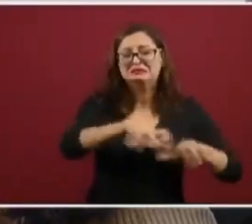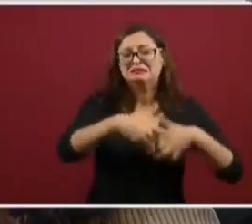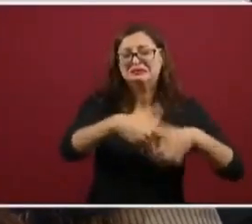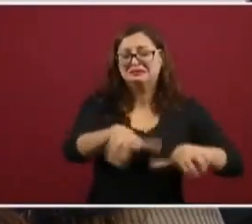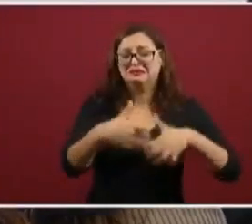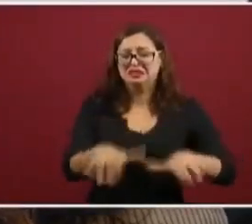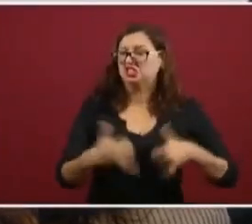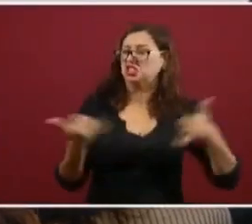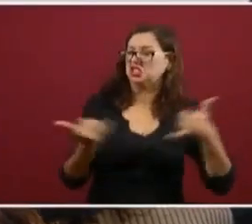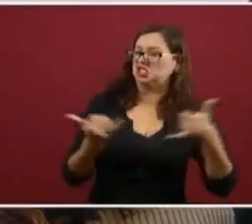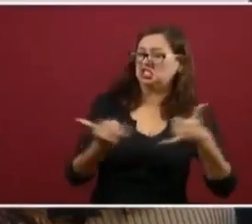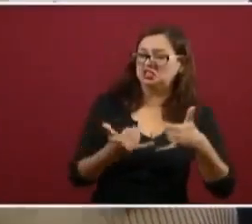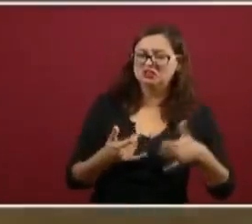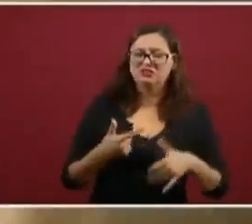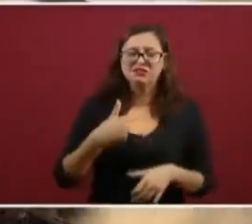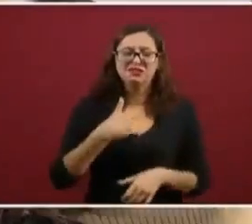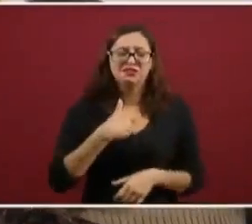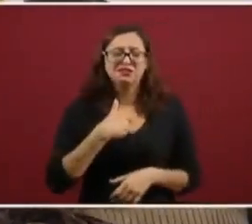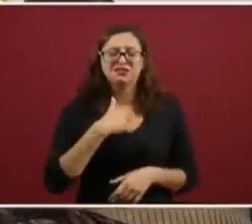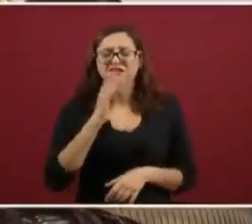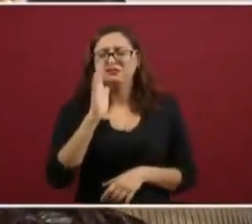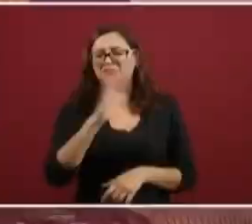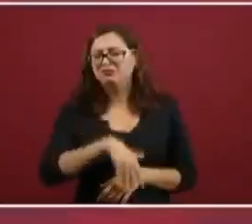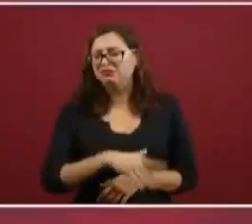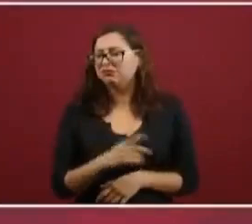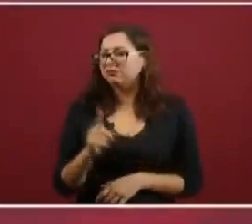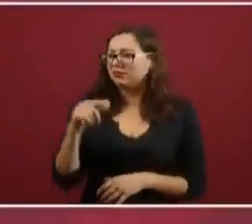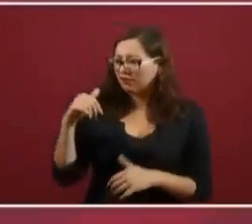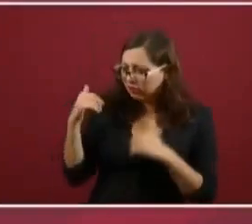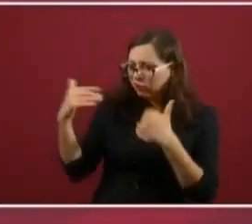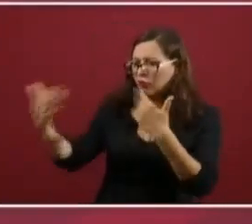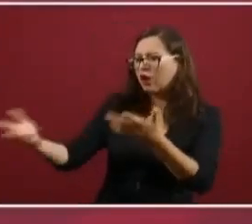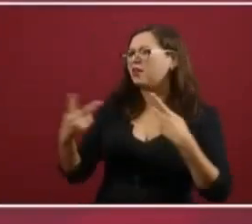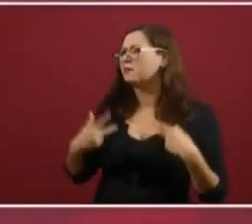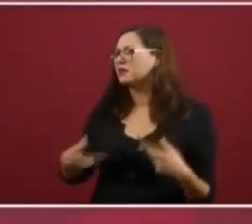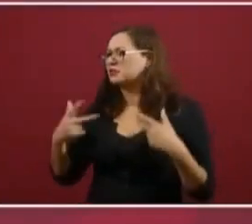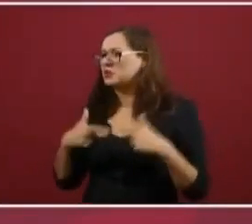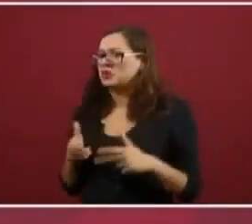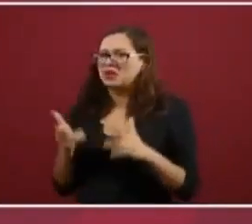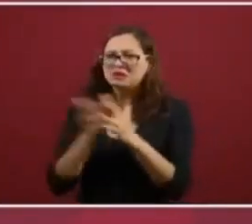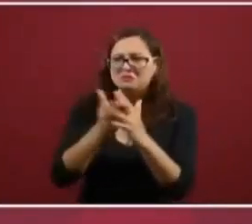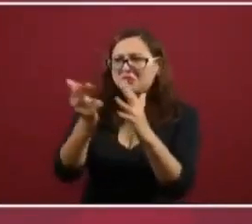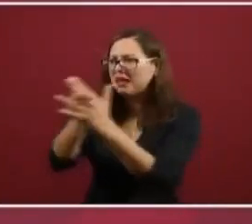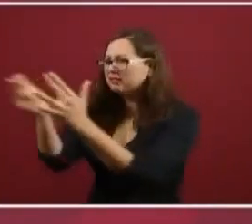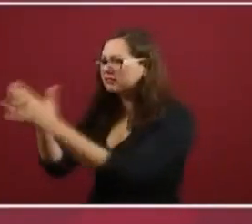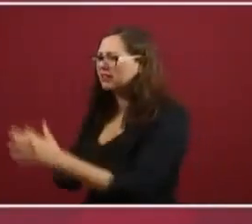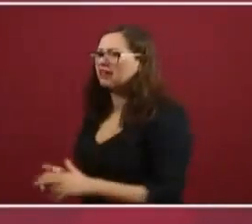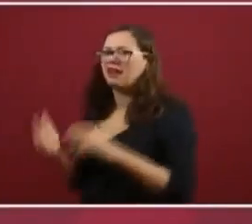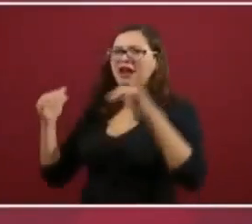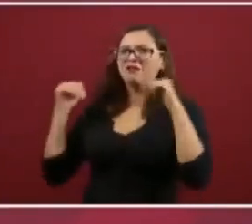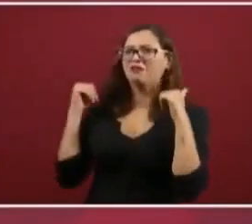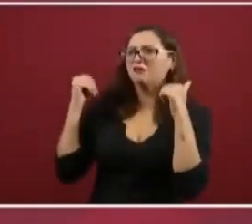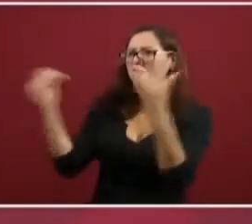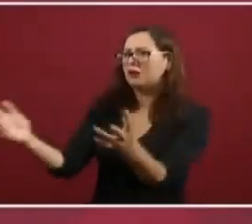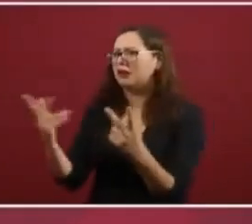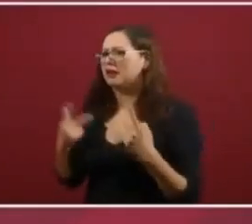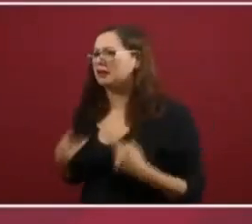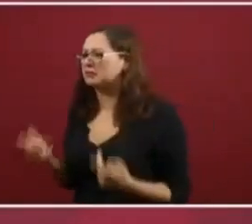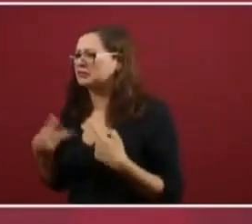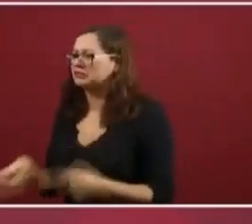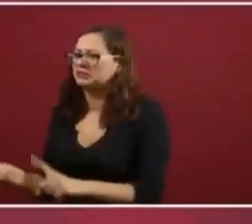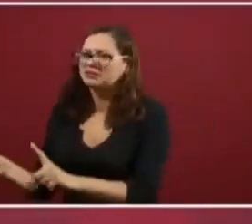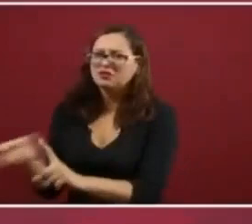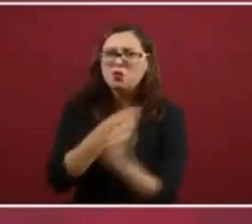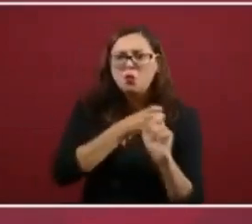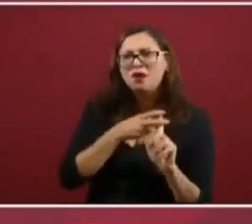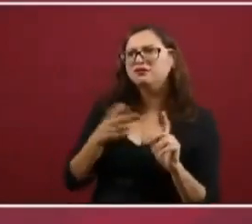federales no me preocupan los homicidios me preocupan los